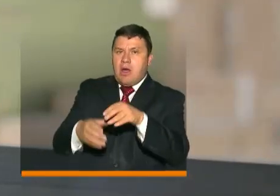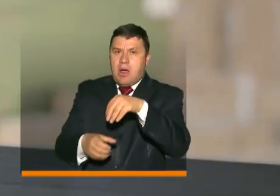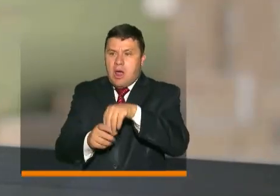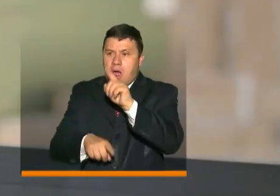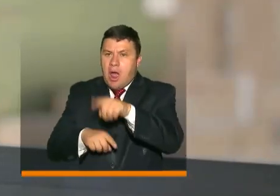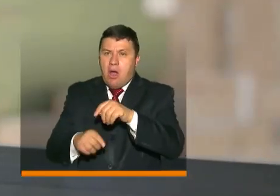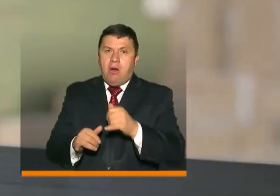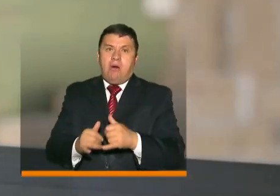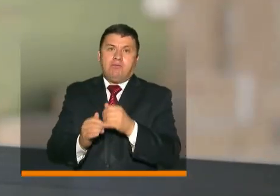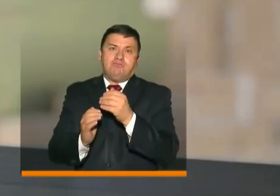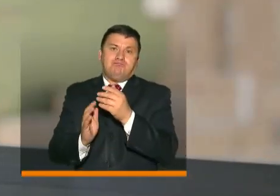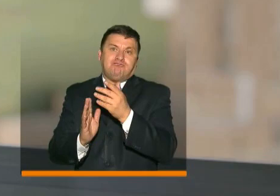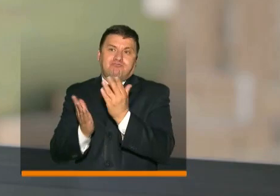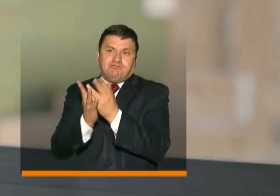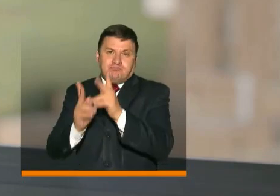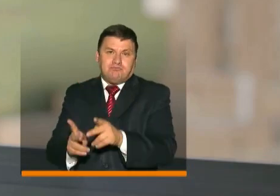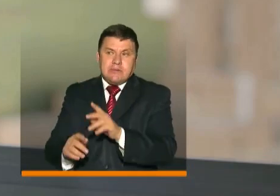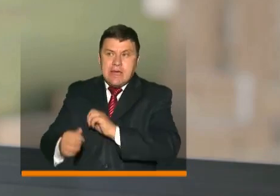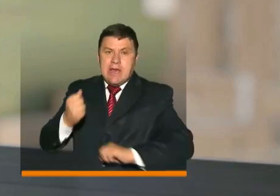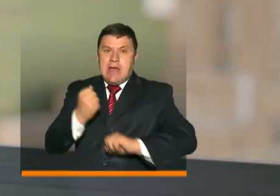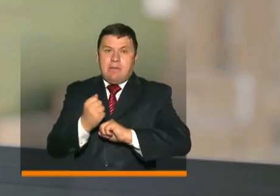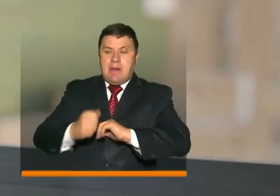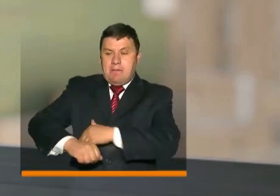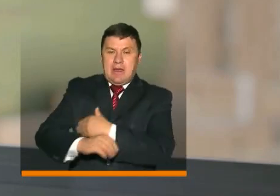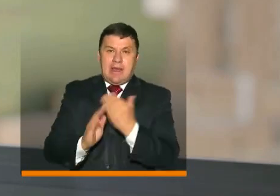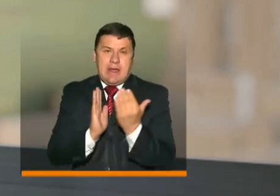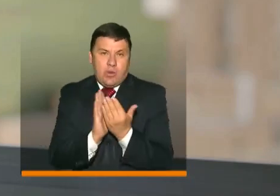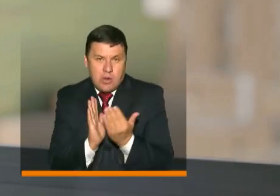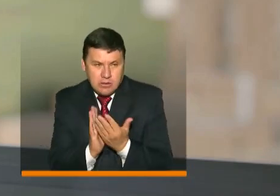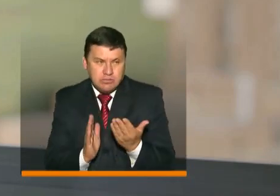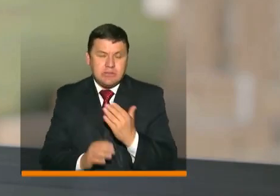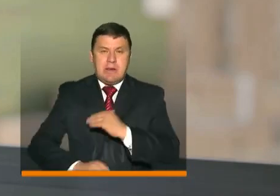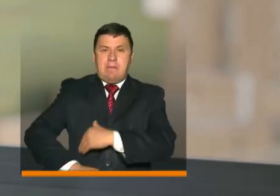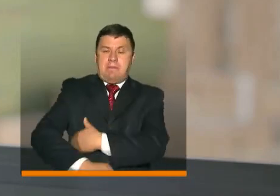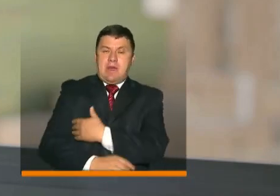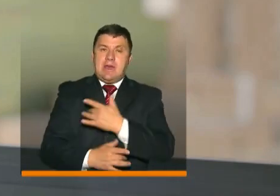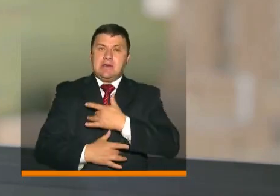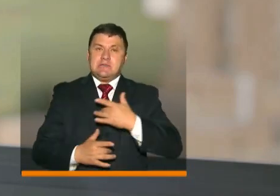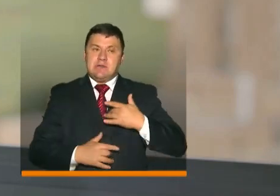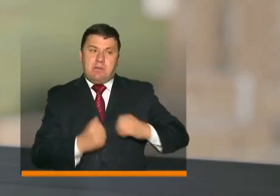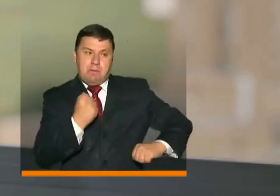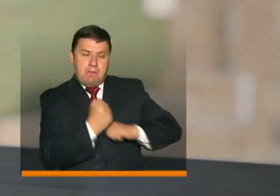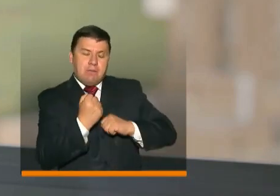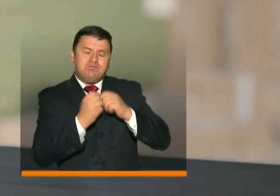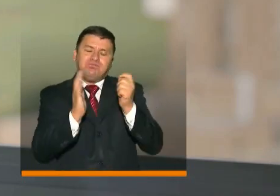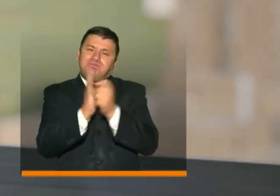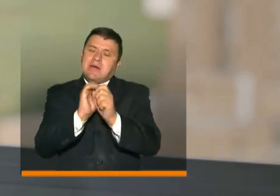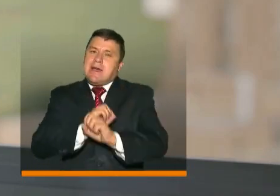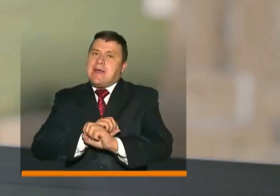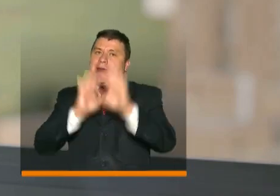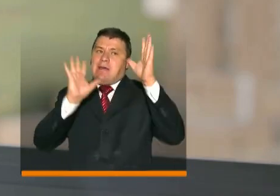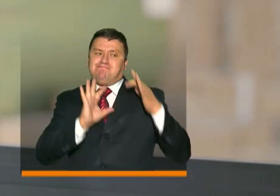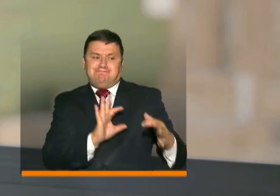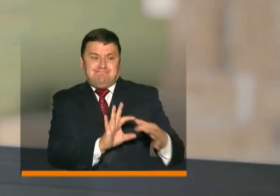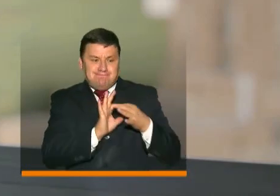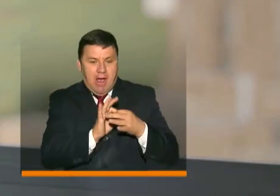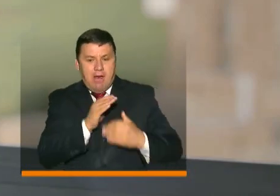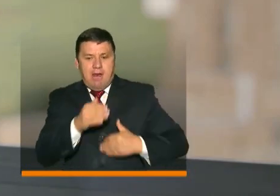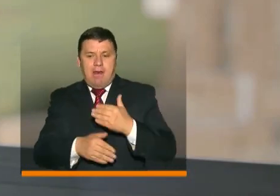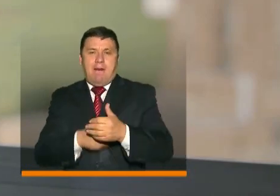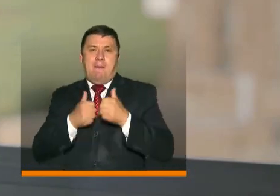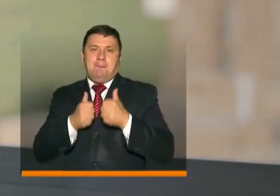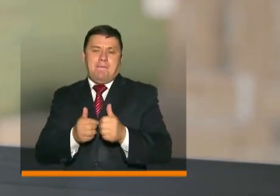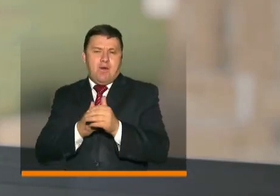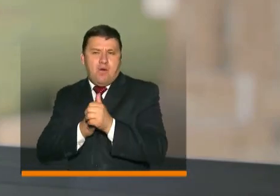políticas gubernamentales del Ministerio de Educación y el Ministerio de Salud ha sido clave para nosotros para seguir todas